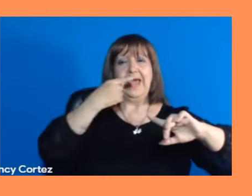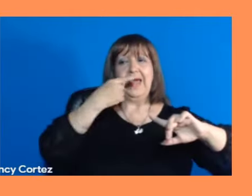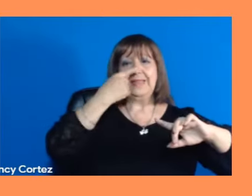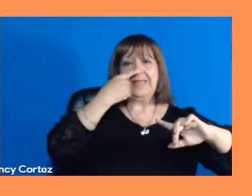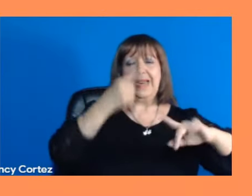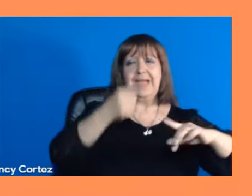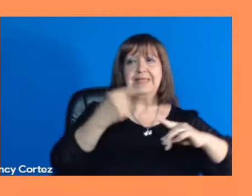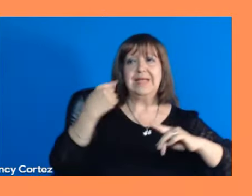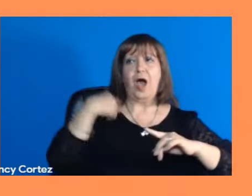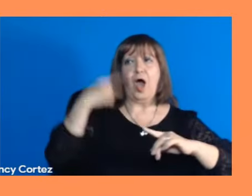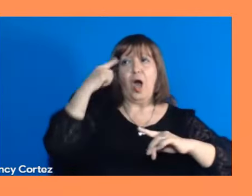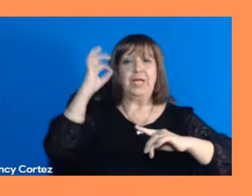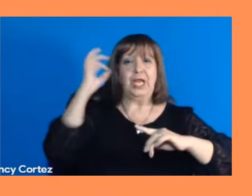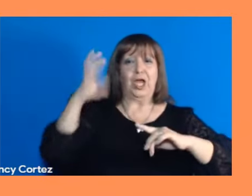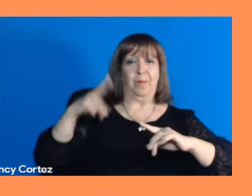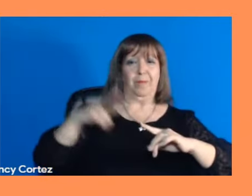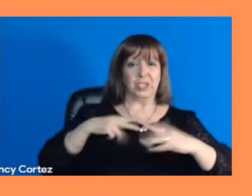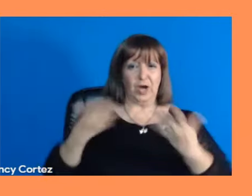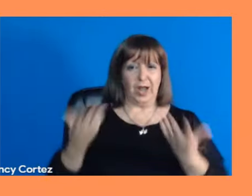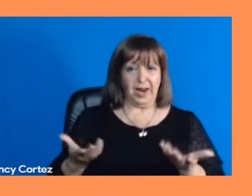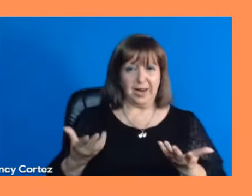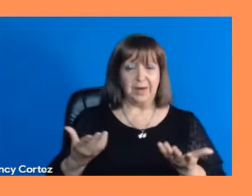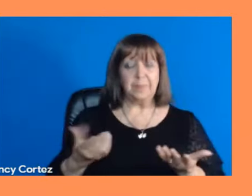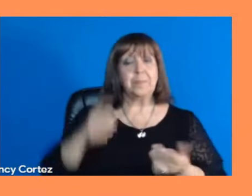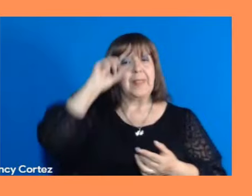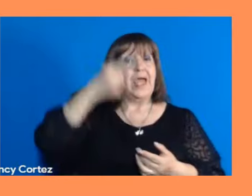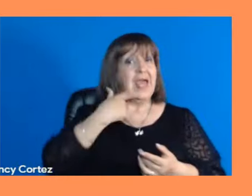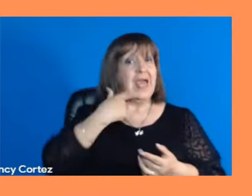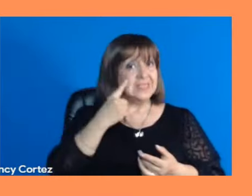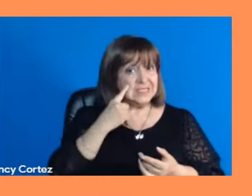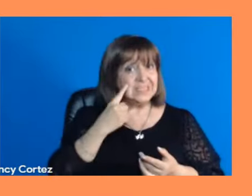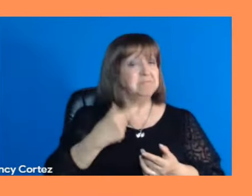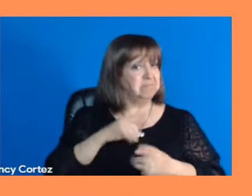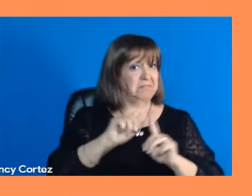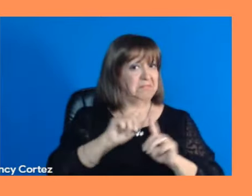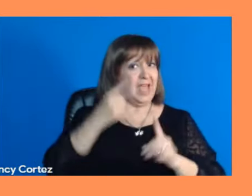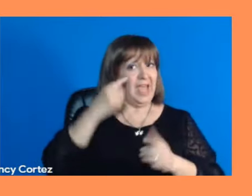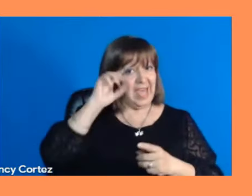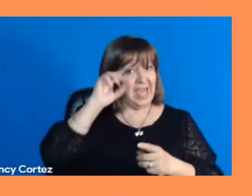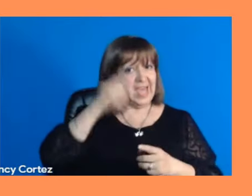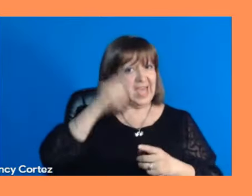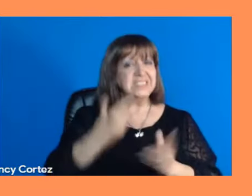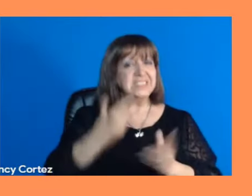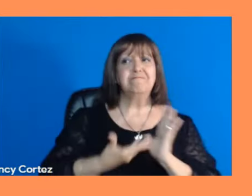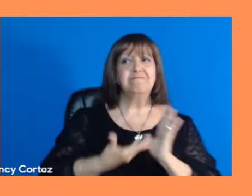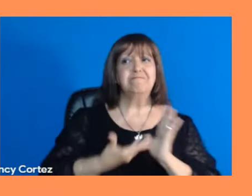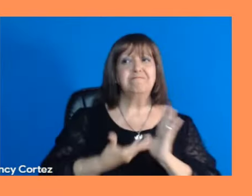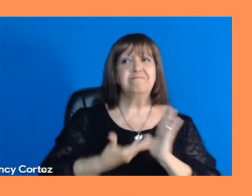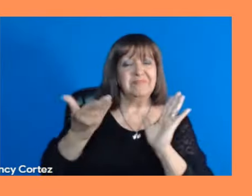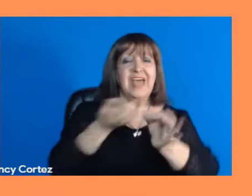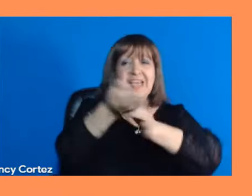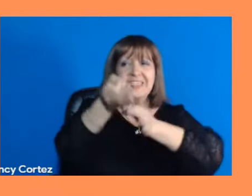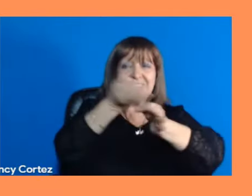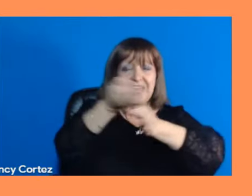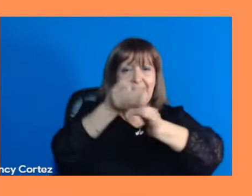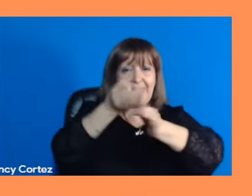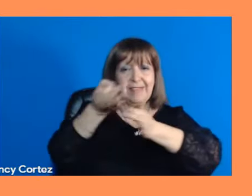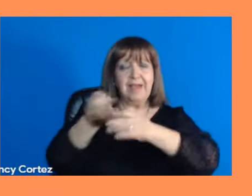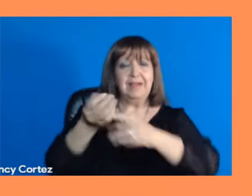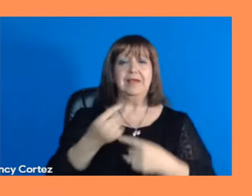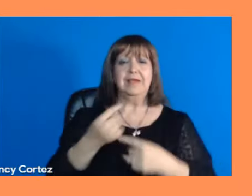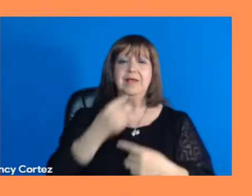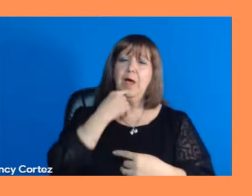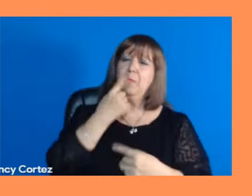ESI nos acerca a una forma situada de producción de saber y a preguntarnos cuáles son las referencias teóricas